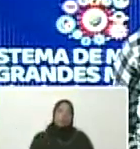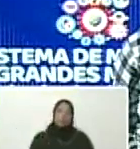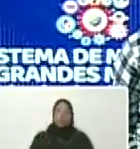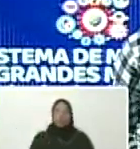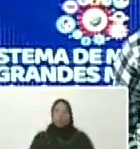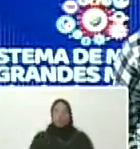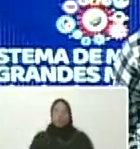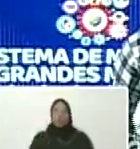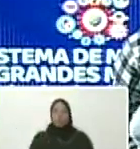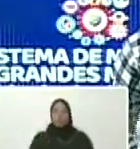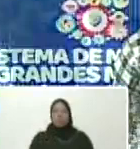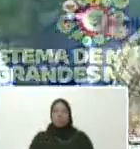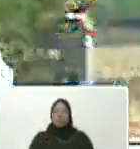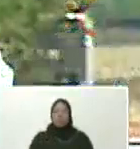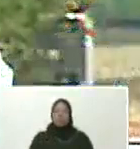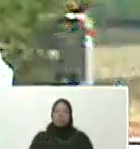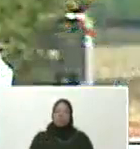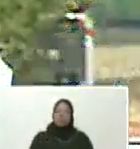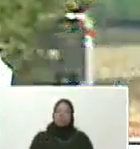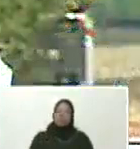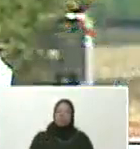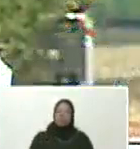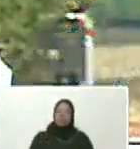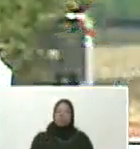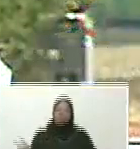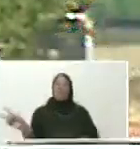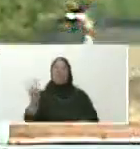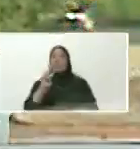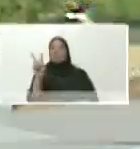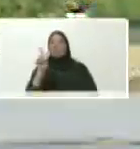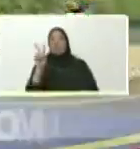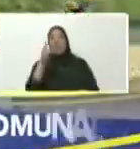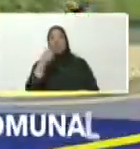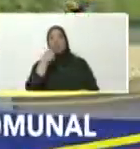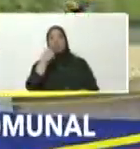proponiendo que venezuela